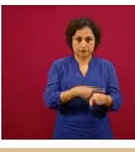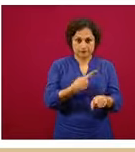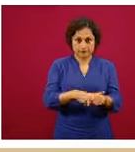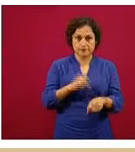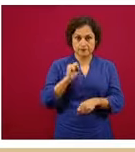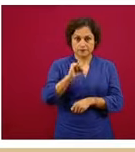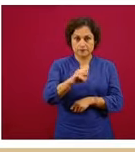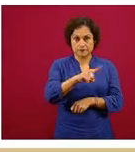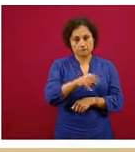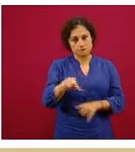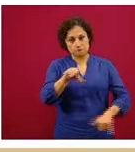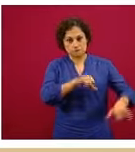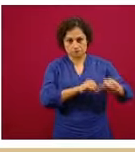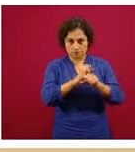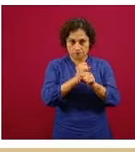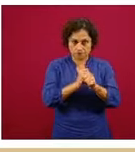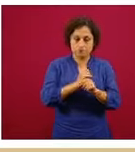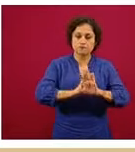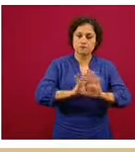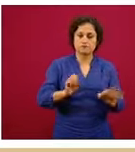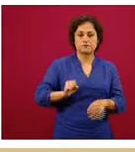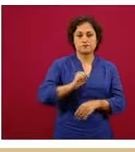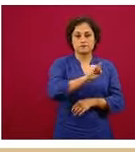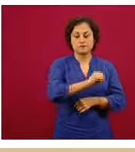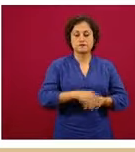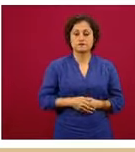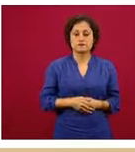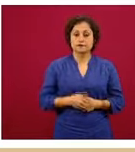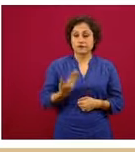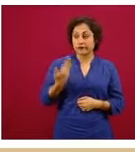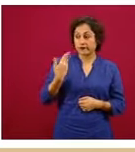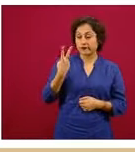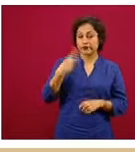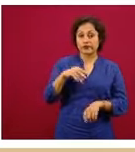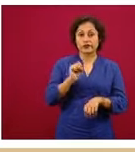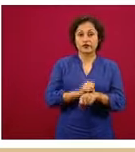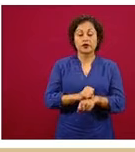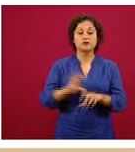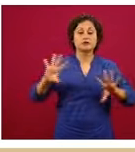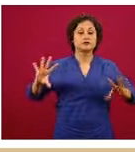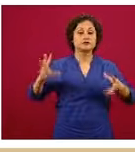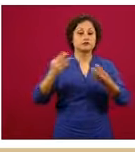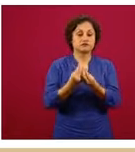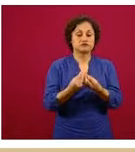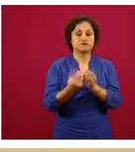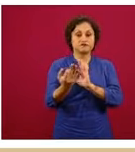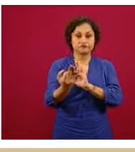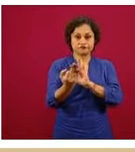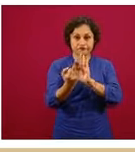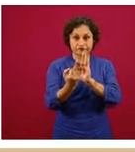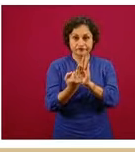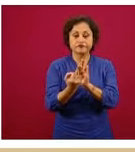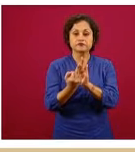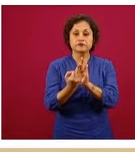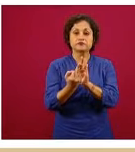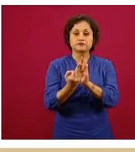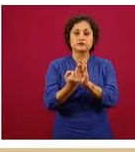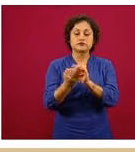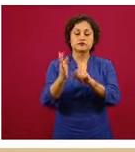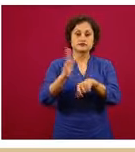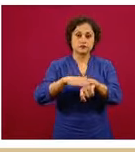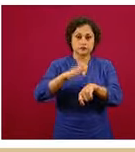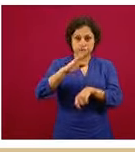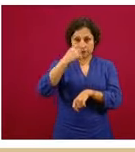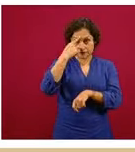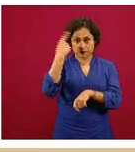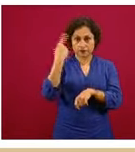SARS-CoV-2. Podemos ver que en las 2 últimas semanas las barras acumuladas están más o menos acercándose a un mismo tamaño,